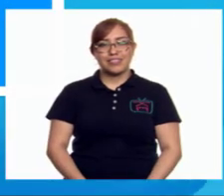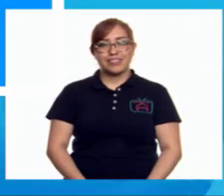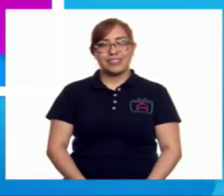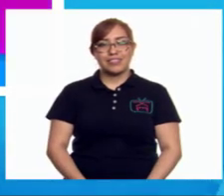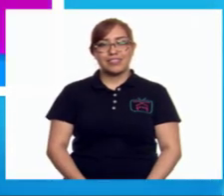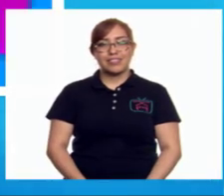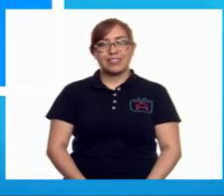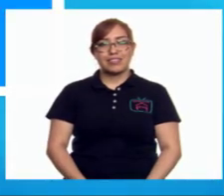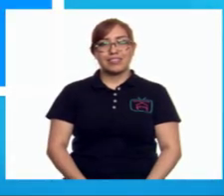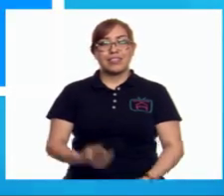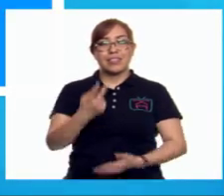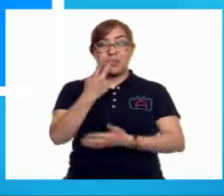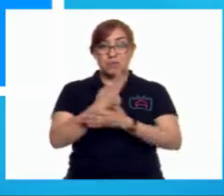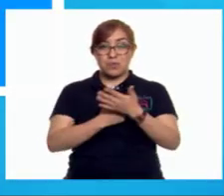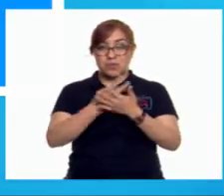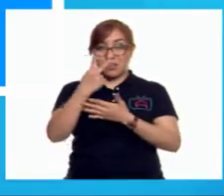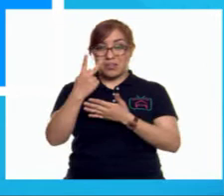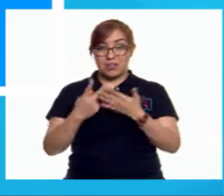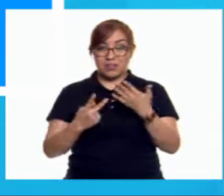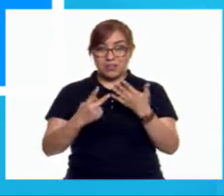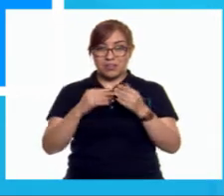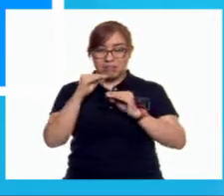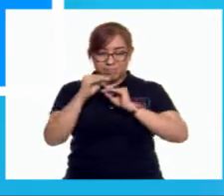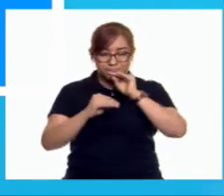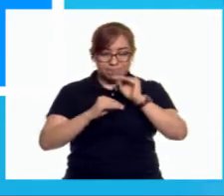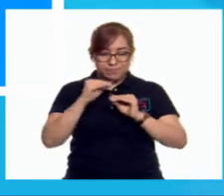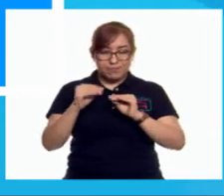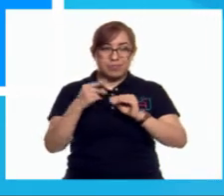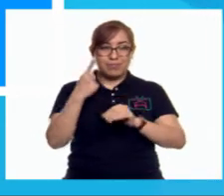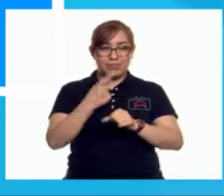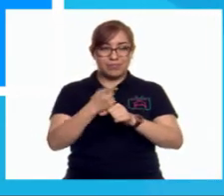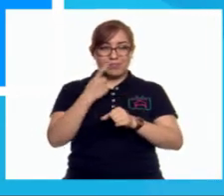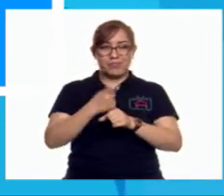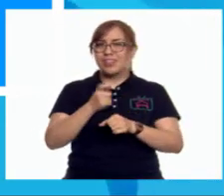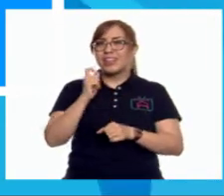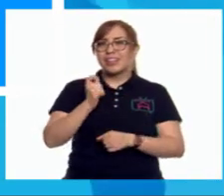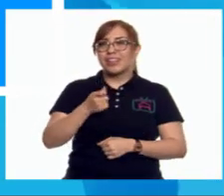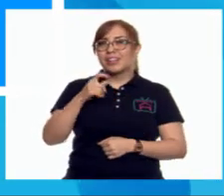Programación, primero de primaria. Lección, ¿qué es programación?